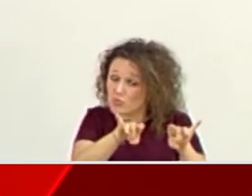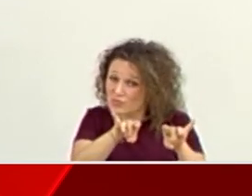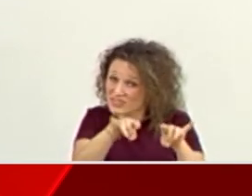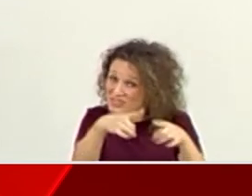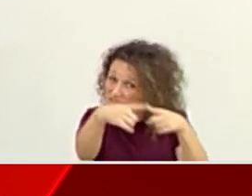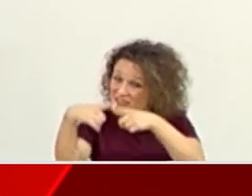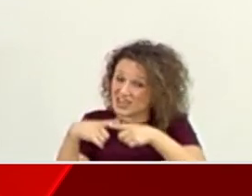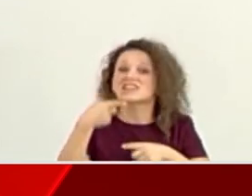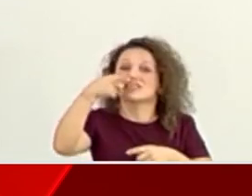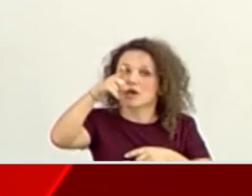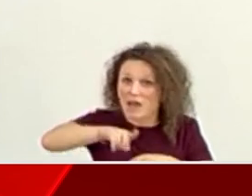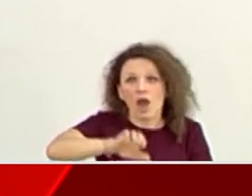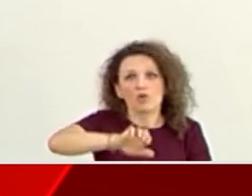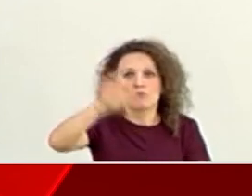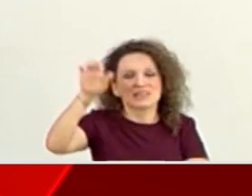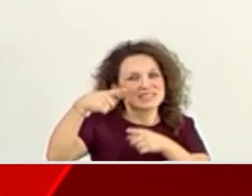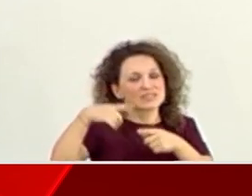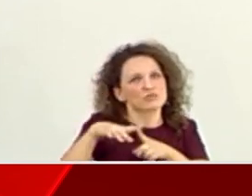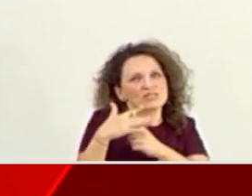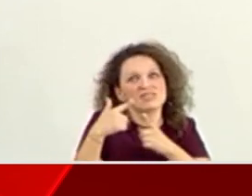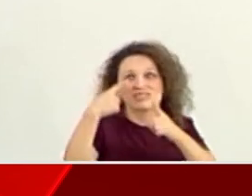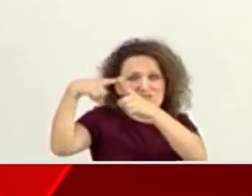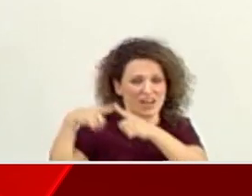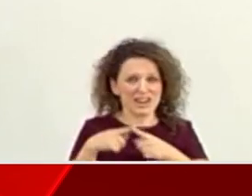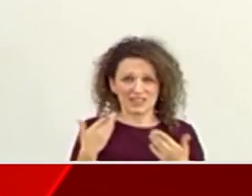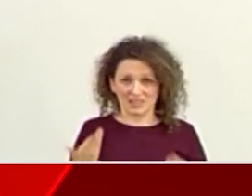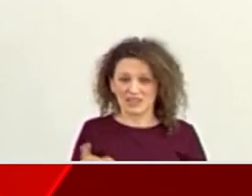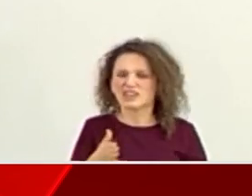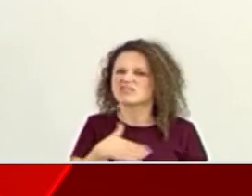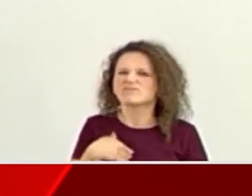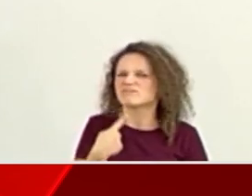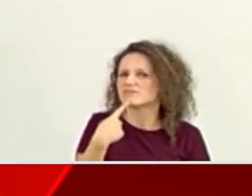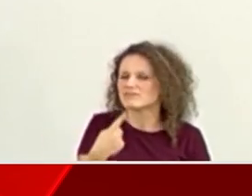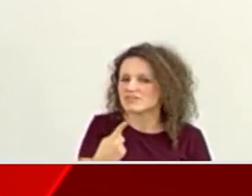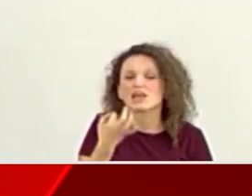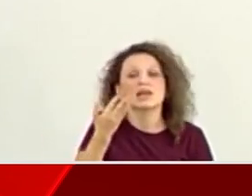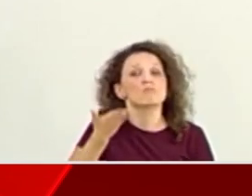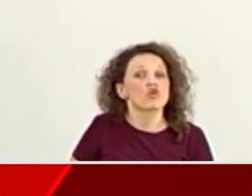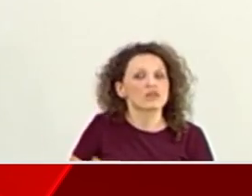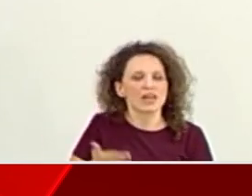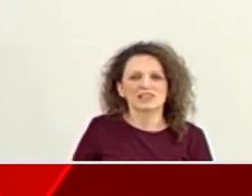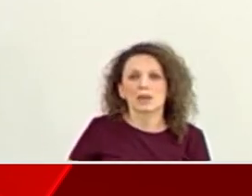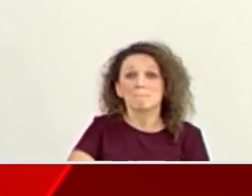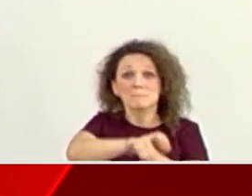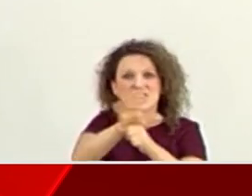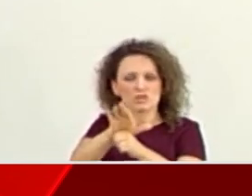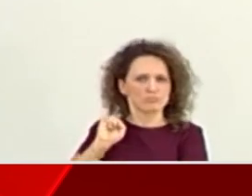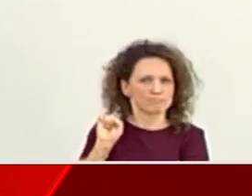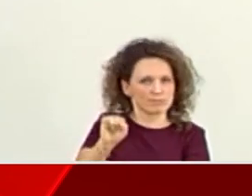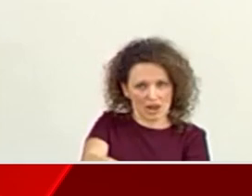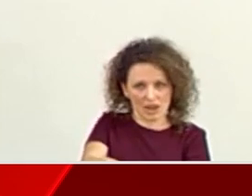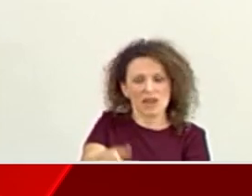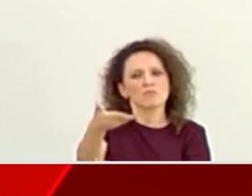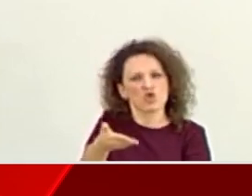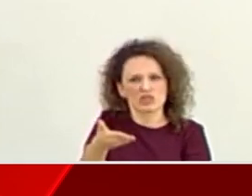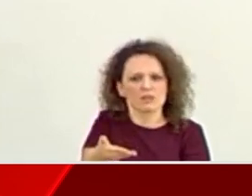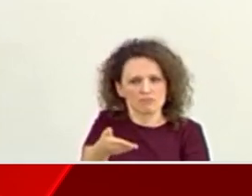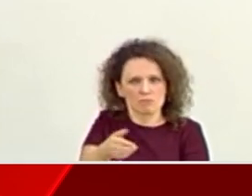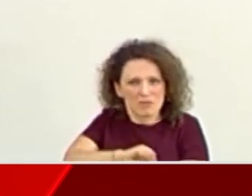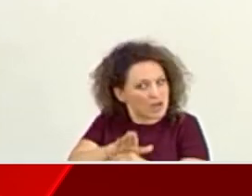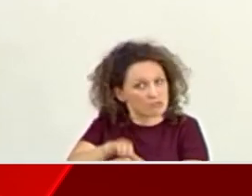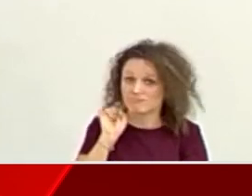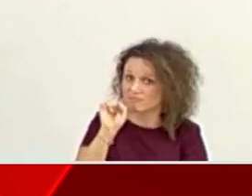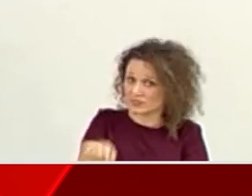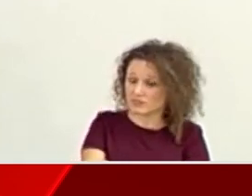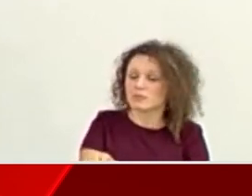mental de Carlos Monedero, colaborador de los regímenes narcoterroristas latinoamericanos con los que literalmente se ha